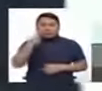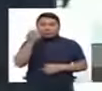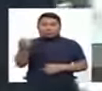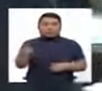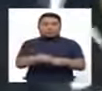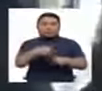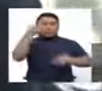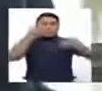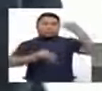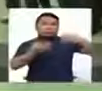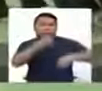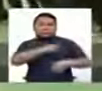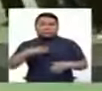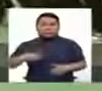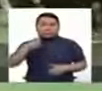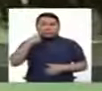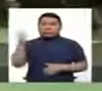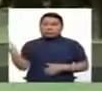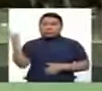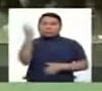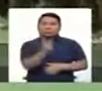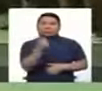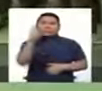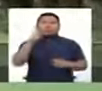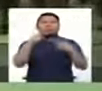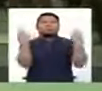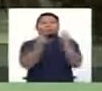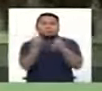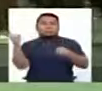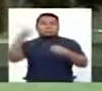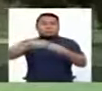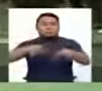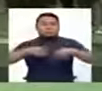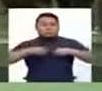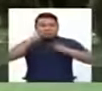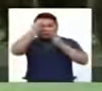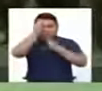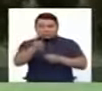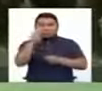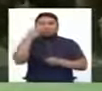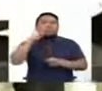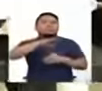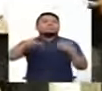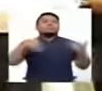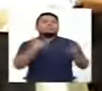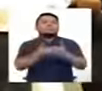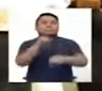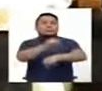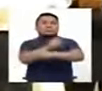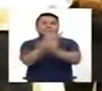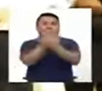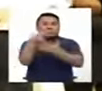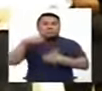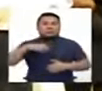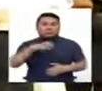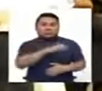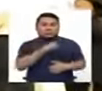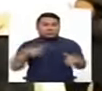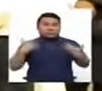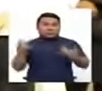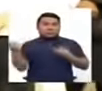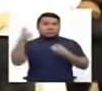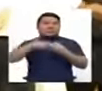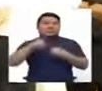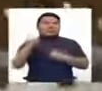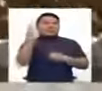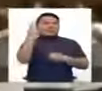de Justicia Enrique Mendoza participaron en la ceremonia de reconocimiento a internos del establecimiento penitenciario del Callao que ocuparon